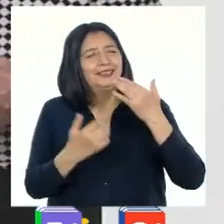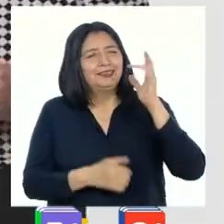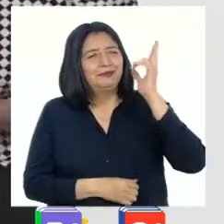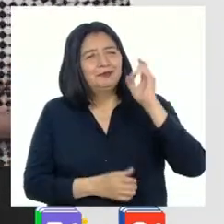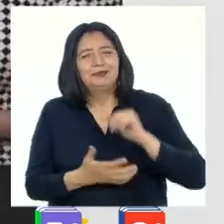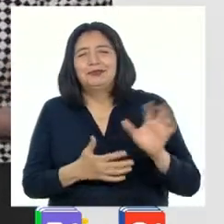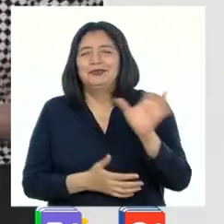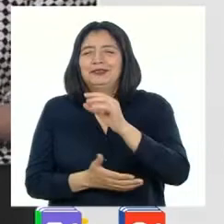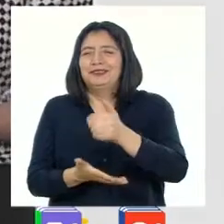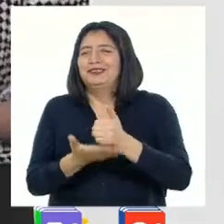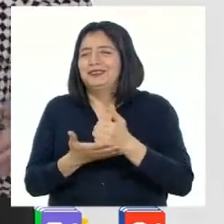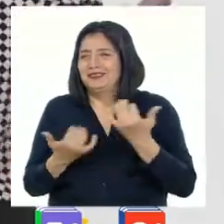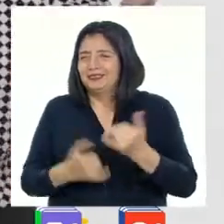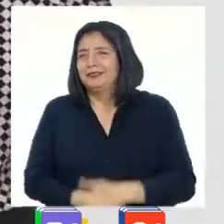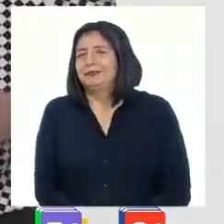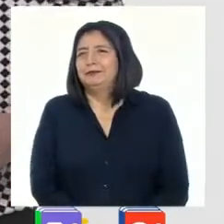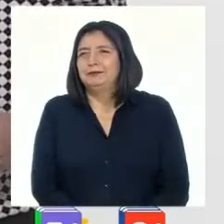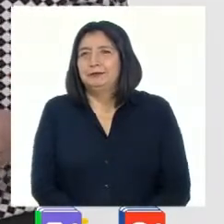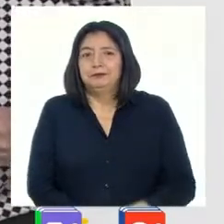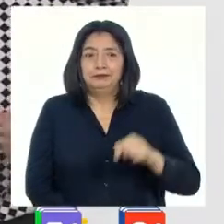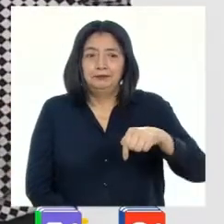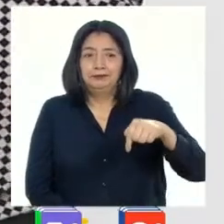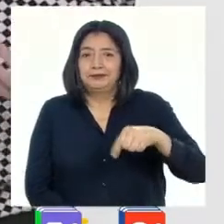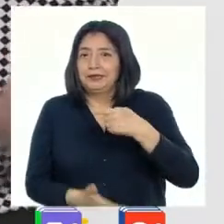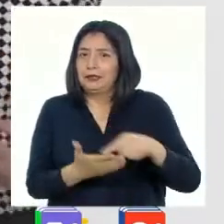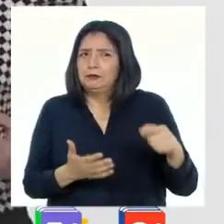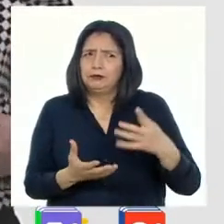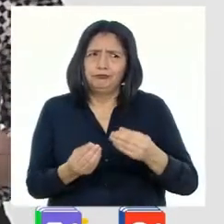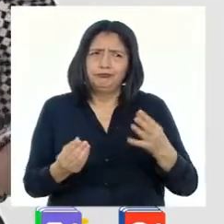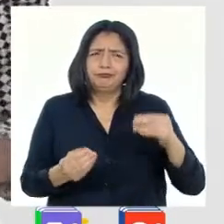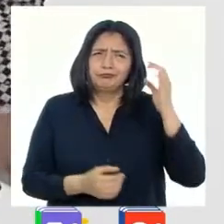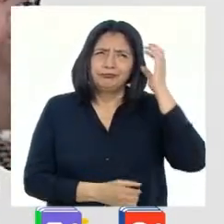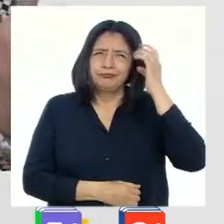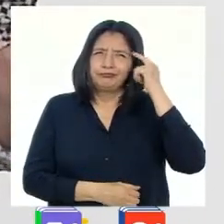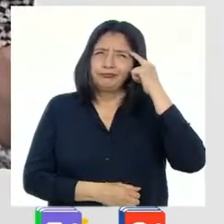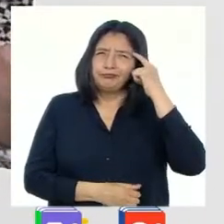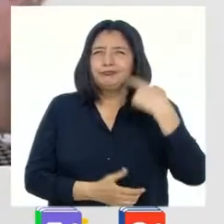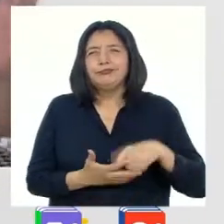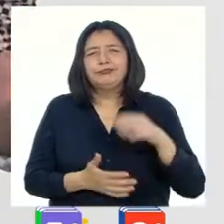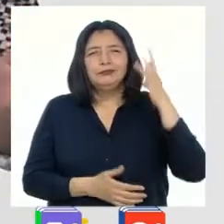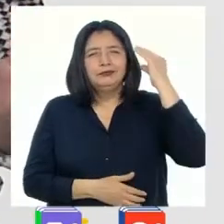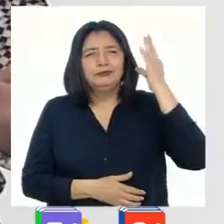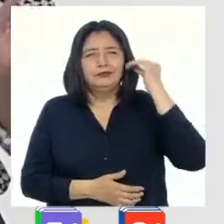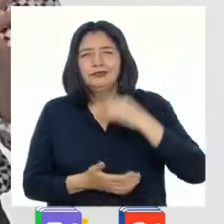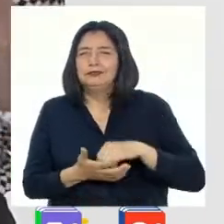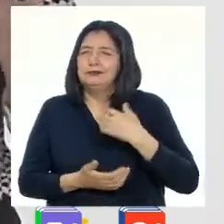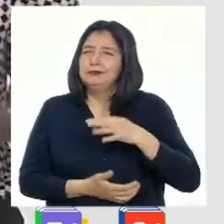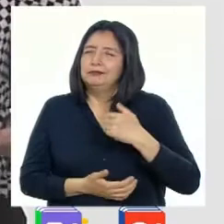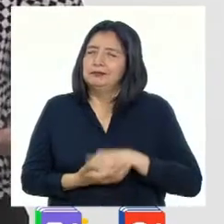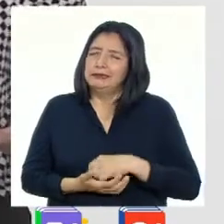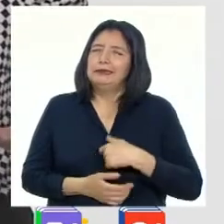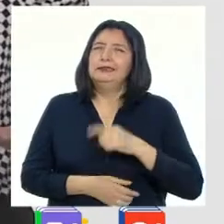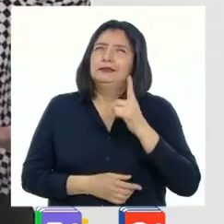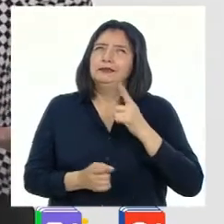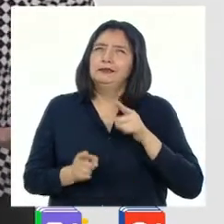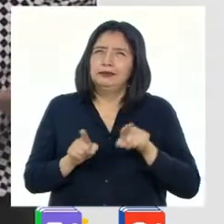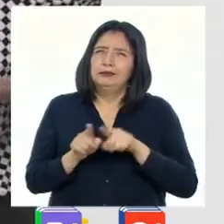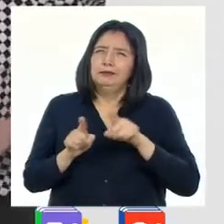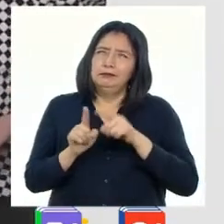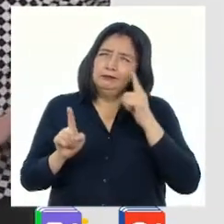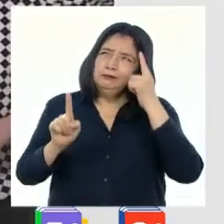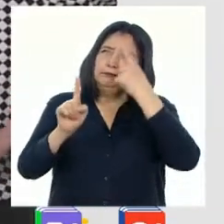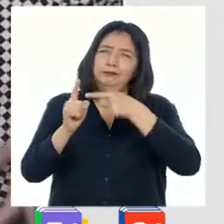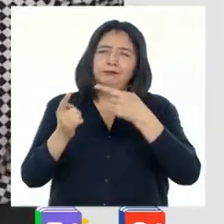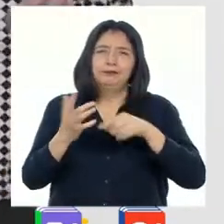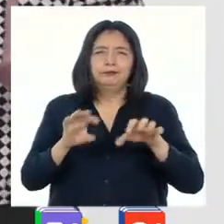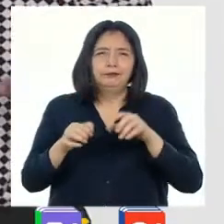profesor, por toda su ayuda el día de hoy. Esta semana ha sido de mucha reflexión sobre las experiencias desafiantes y también los retos que hemos tenido